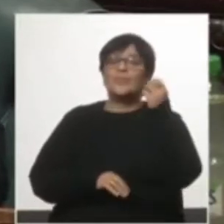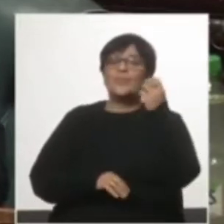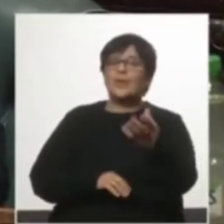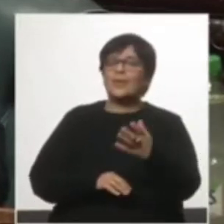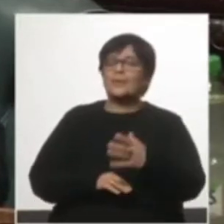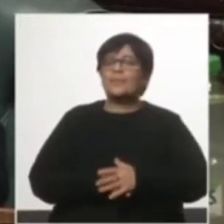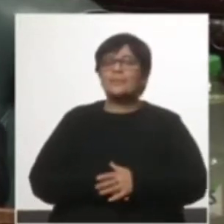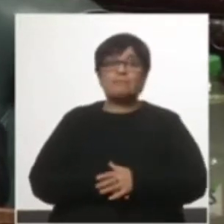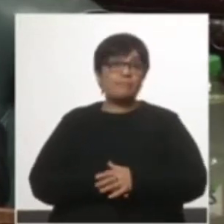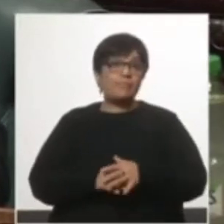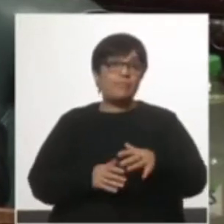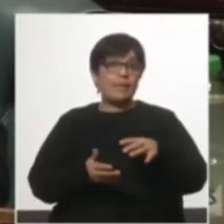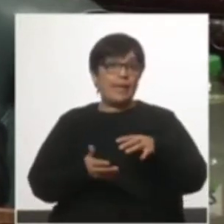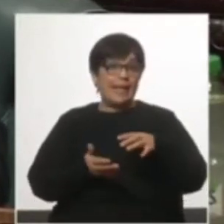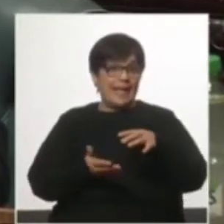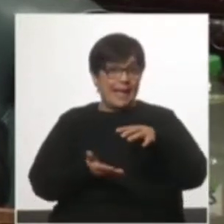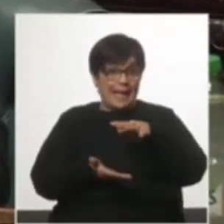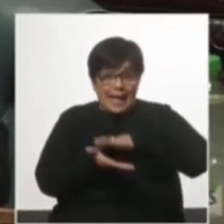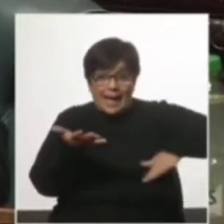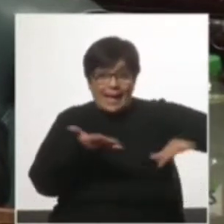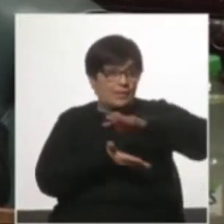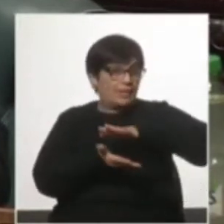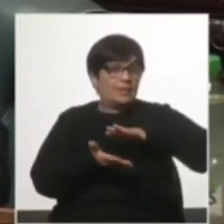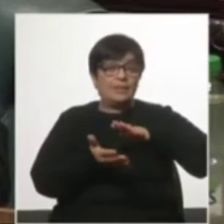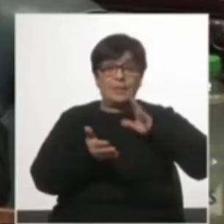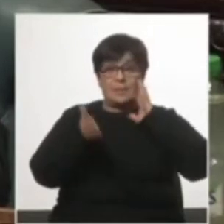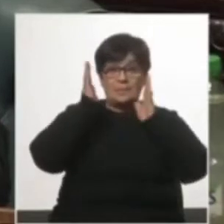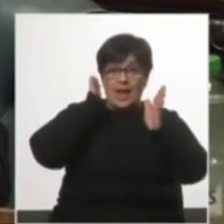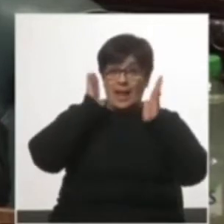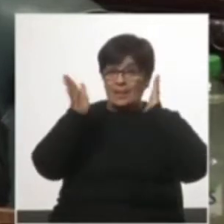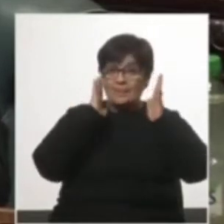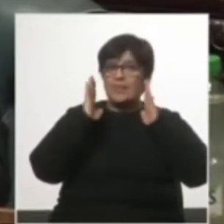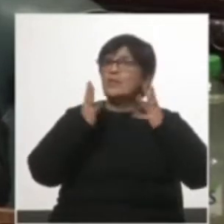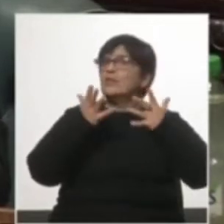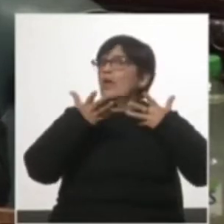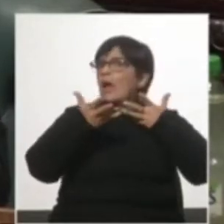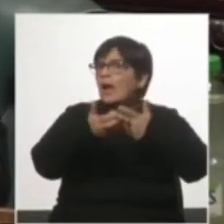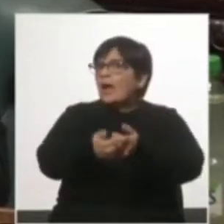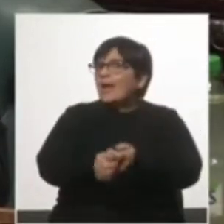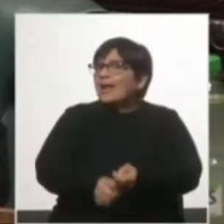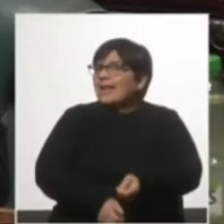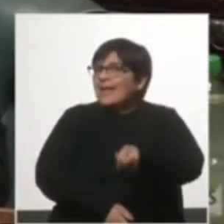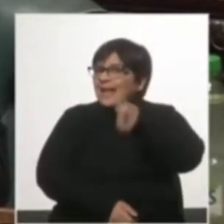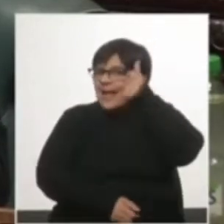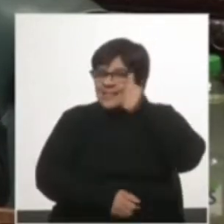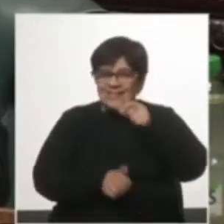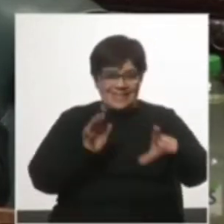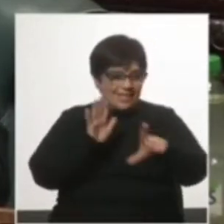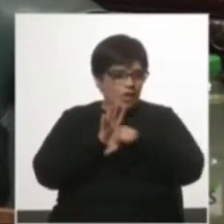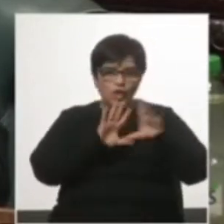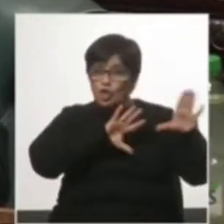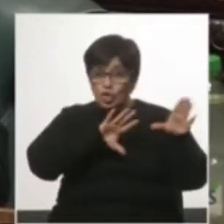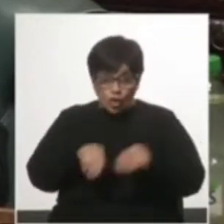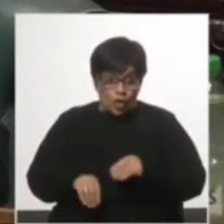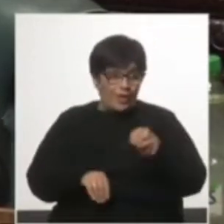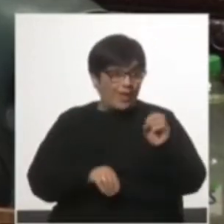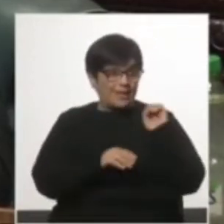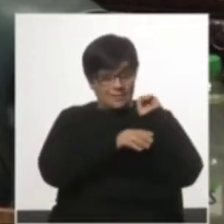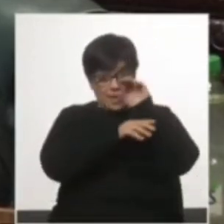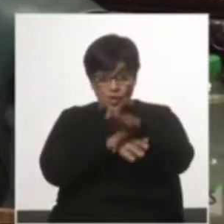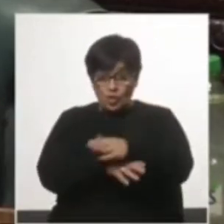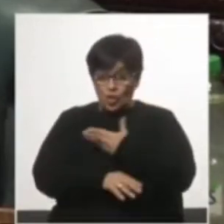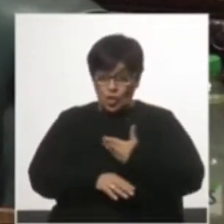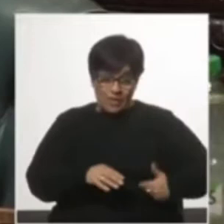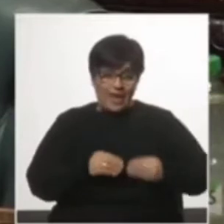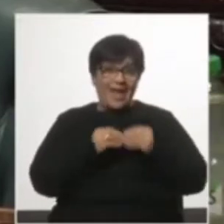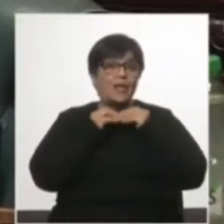porque en el terreno parlamentario hemos apoyado prácticamente todas las leyes que envió el gobierno por el